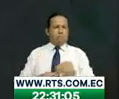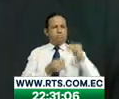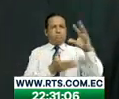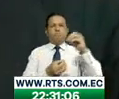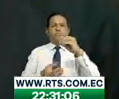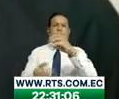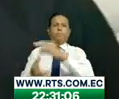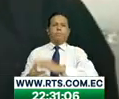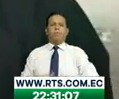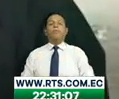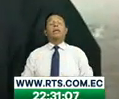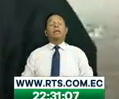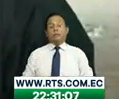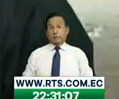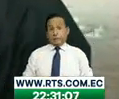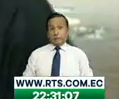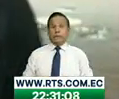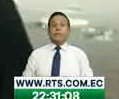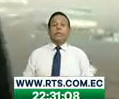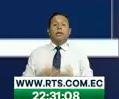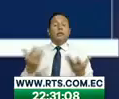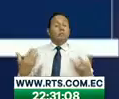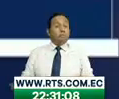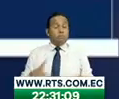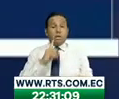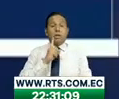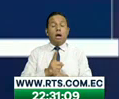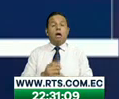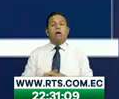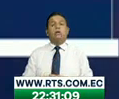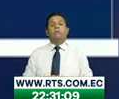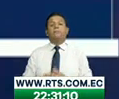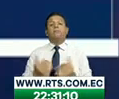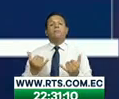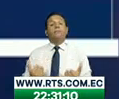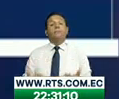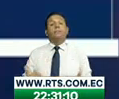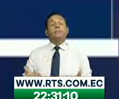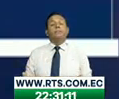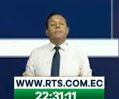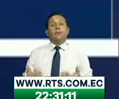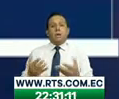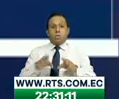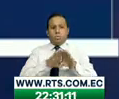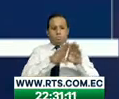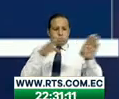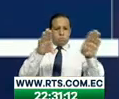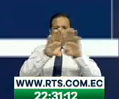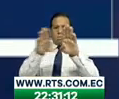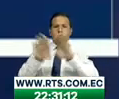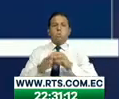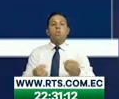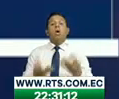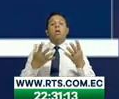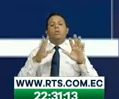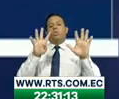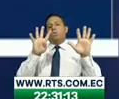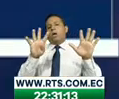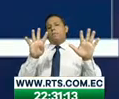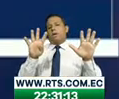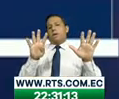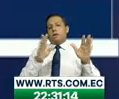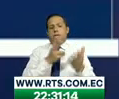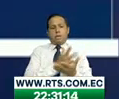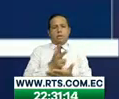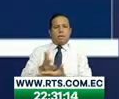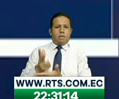permite movilizarnos más rápido nuestros paquetes. Retoman el servicio de encomiendas 9 operadoras en la terminal terrestre de Quitumbe, 7